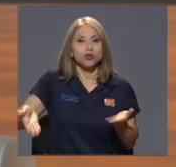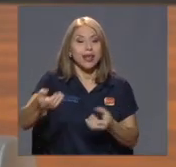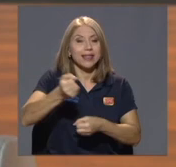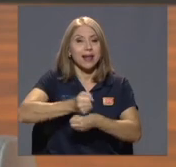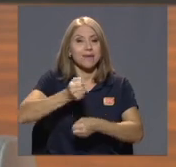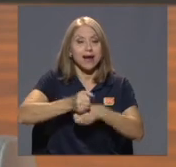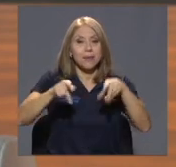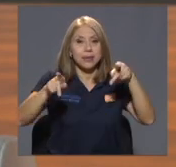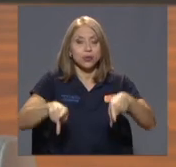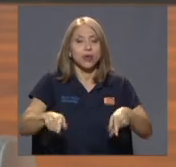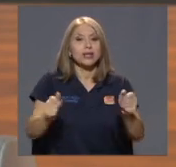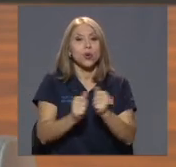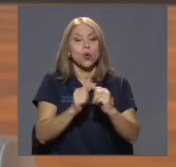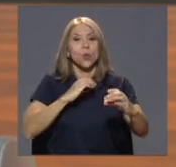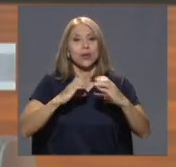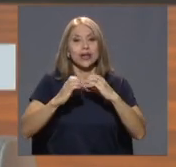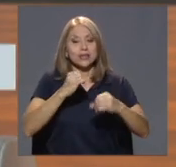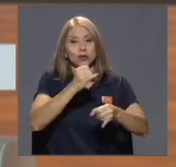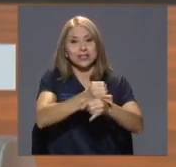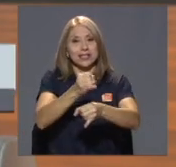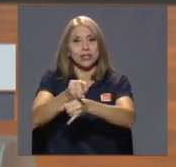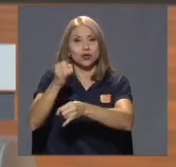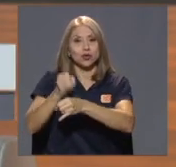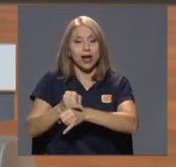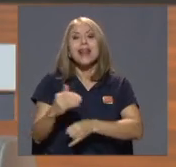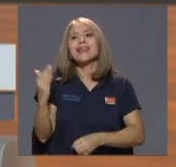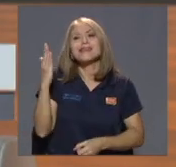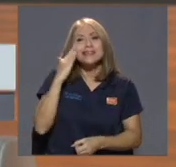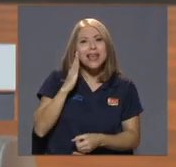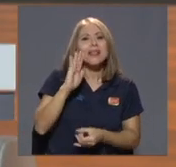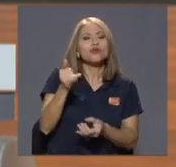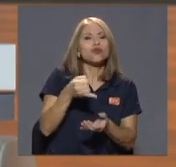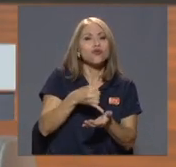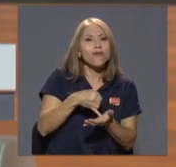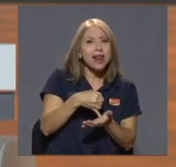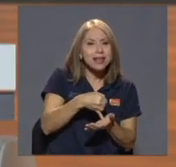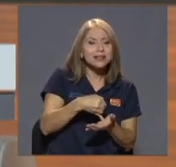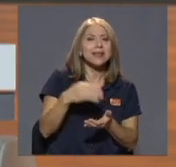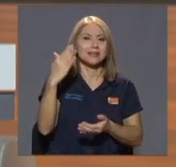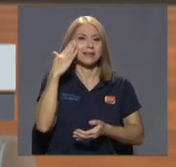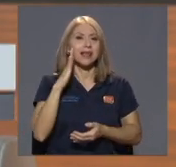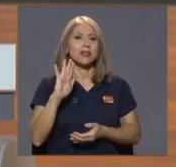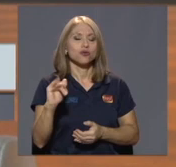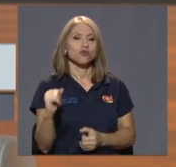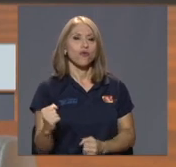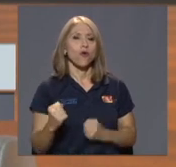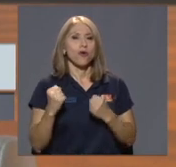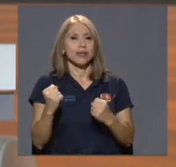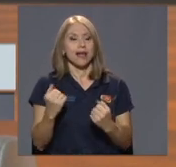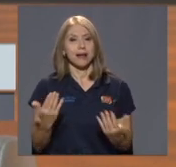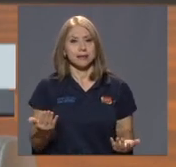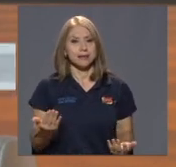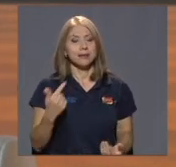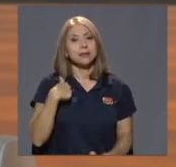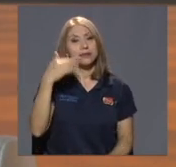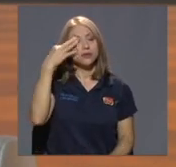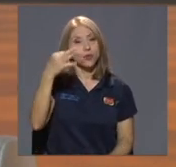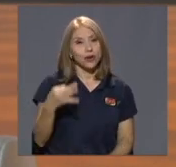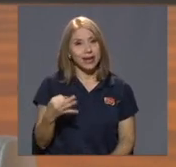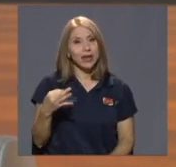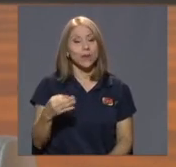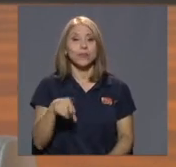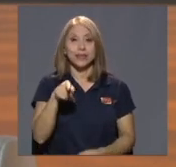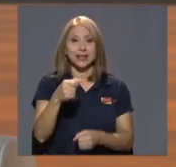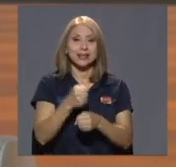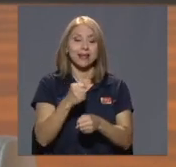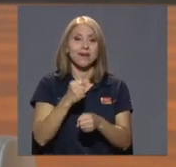comunicación institucional, sé de sus falencias, sé de sus fortalezas, y creo que es un